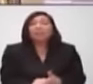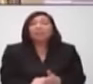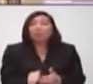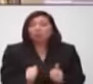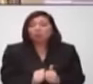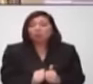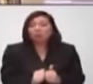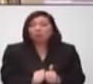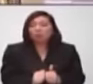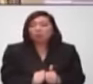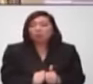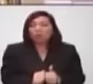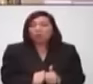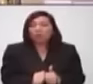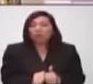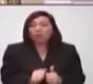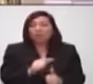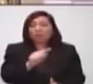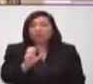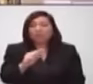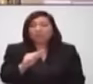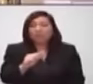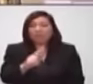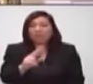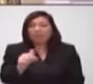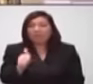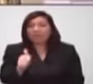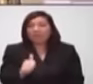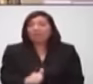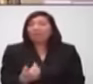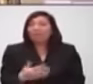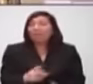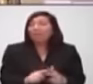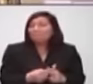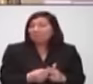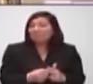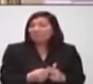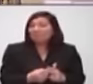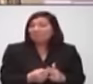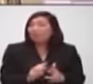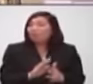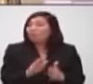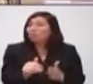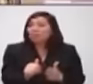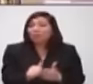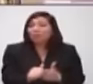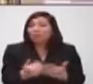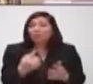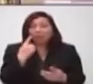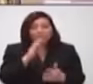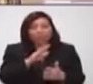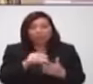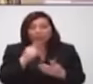la señora o señorita Segarra, y de ahí ya se comienza a abrir todo lo que ya